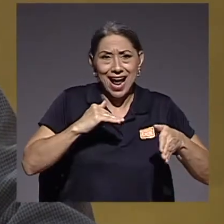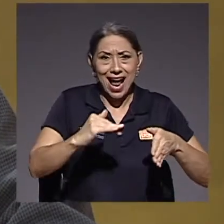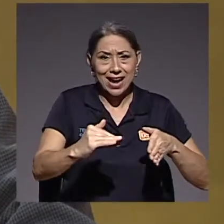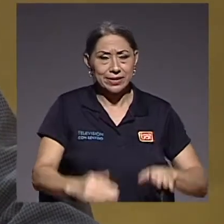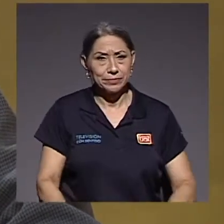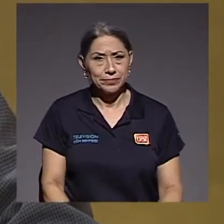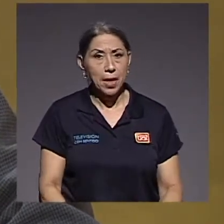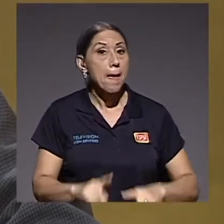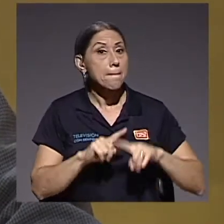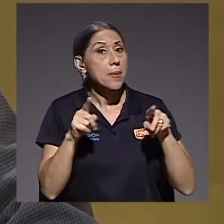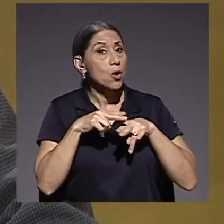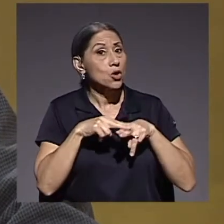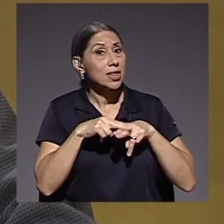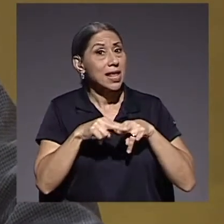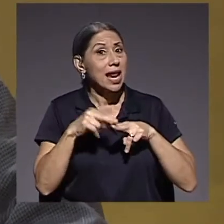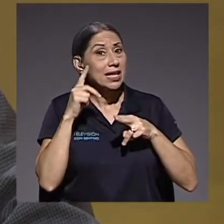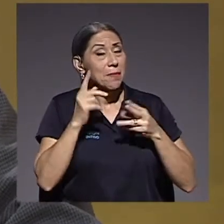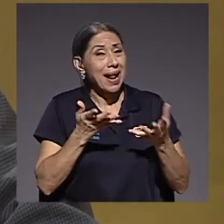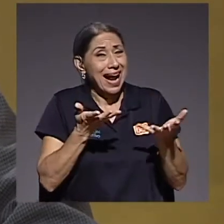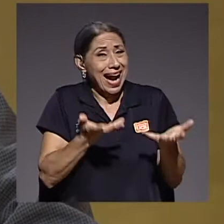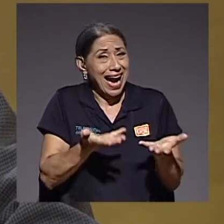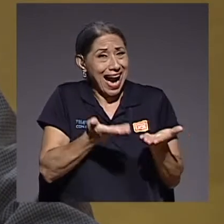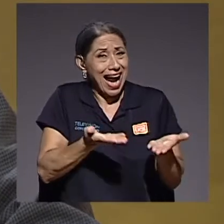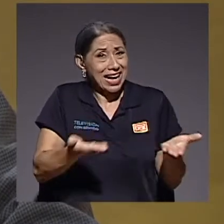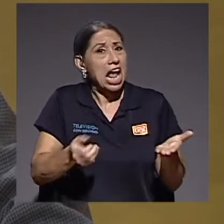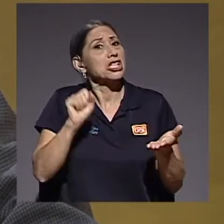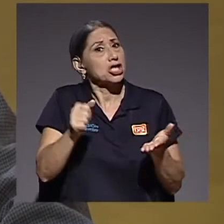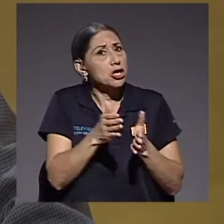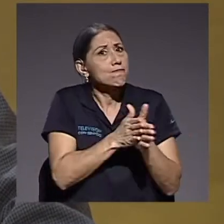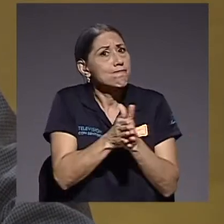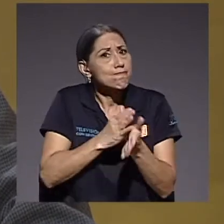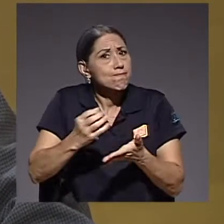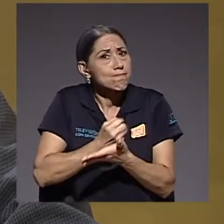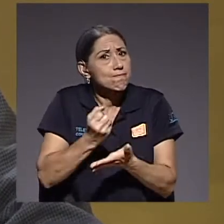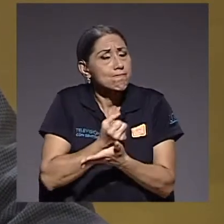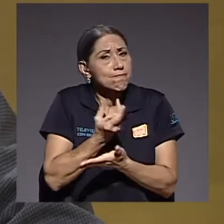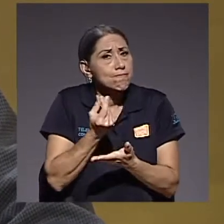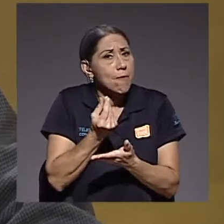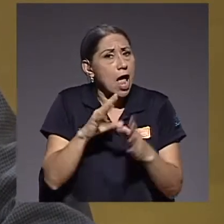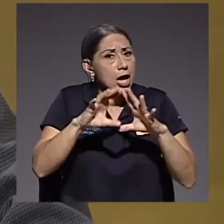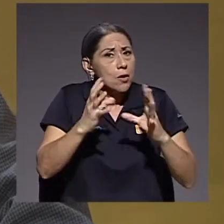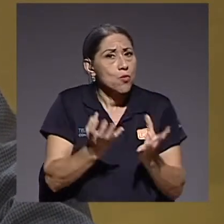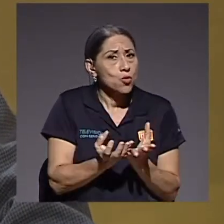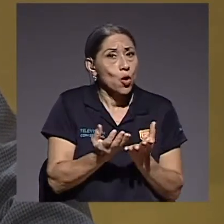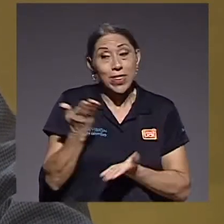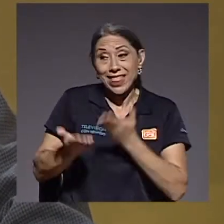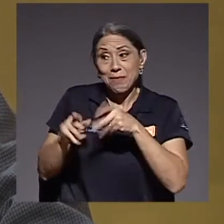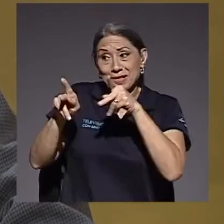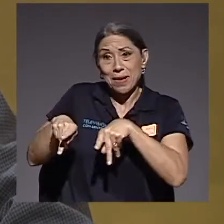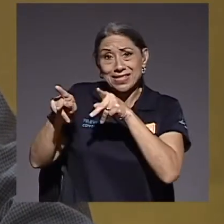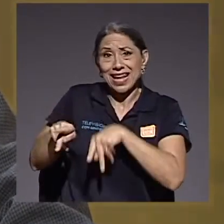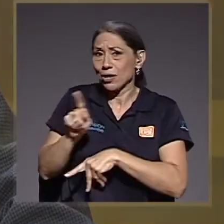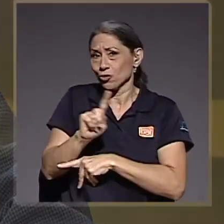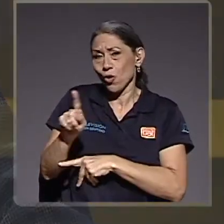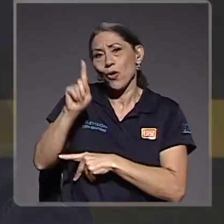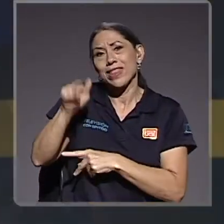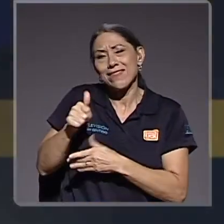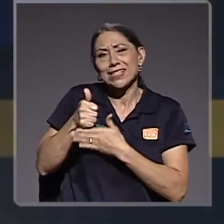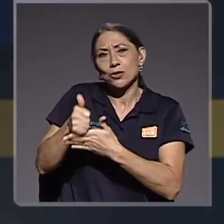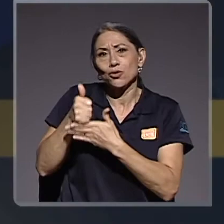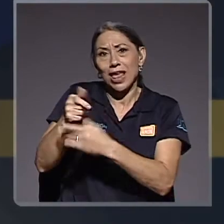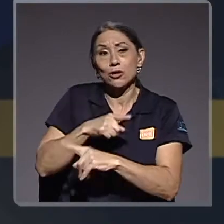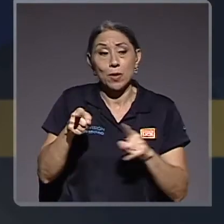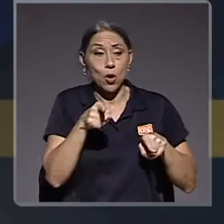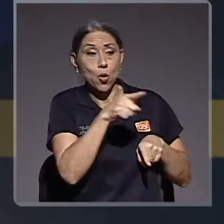carga sí son rentables en el mundo. Los trenes de pasajeros posiblemente no, tienen que ser subsidiados, pero los trenes de carga sí. Sí lo